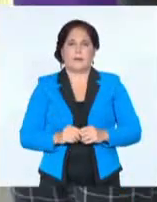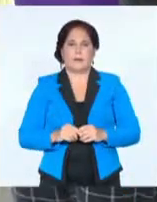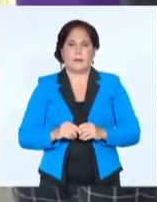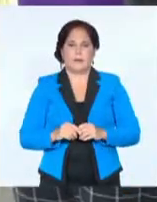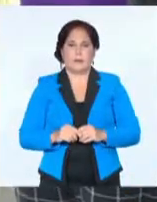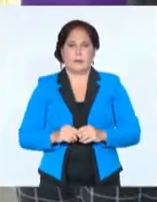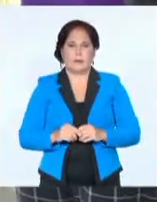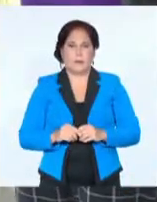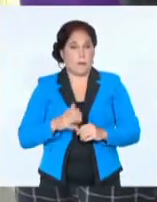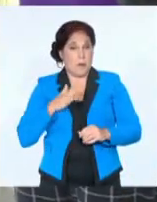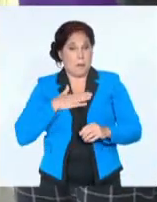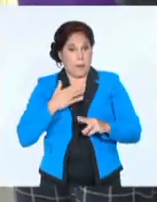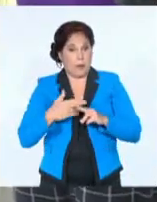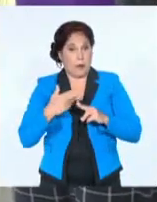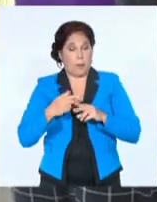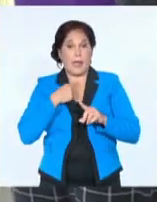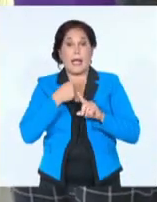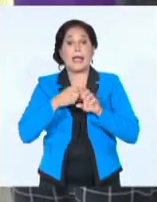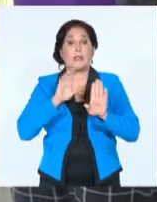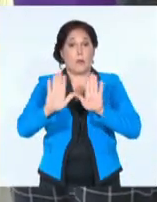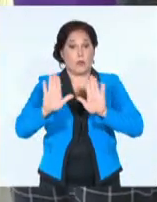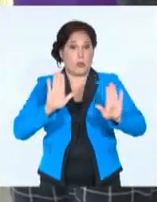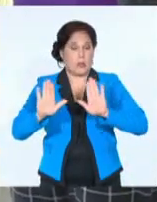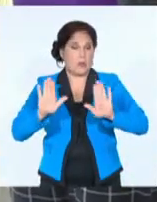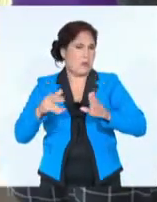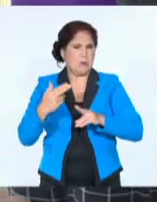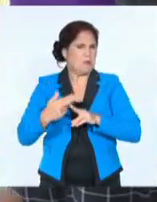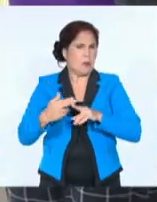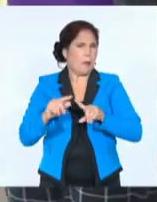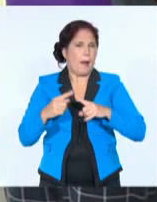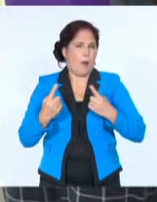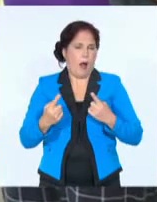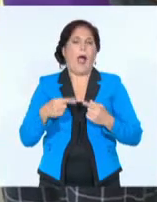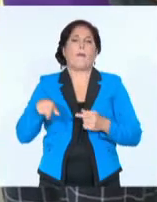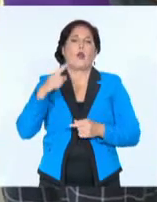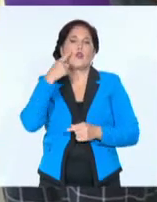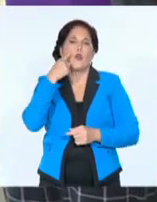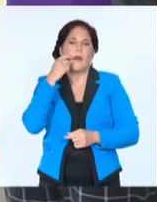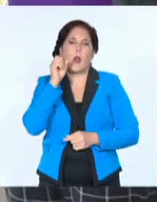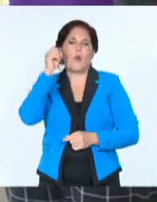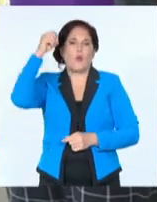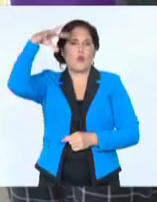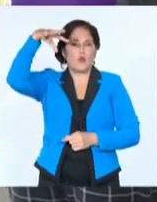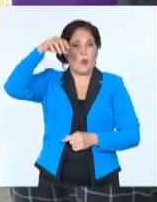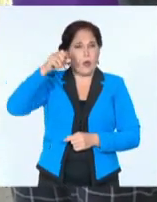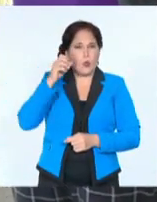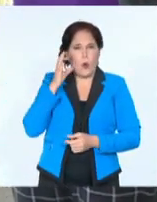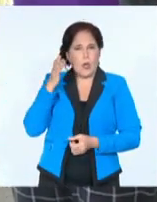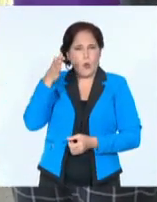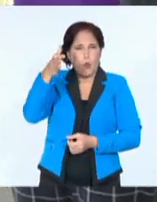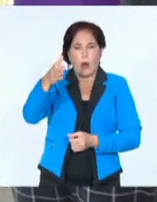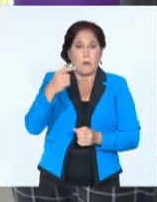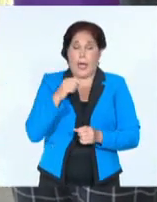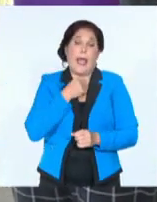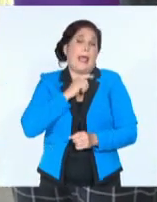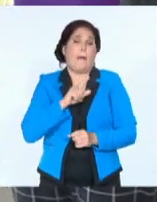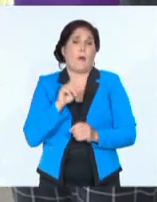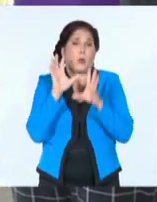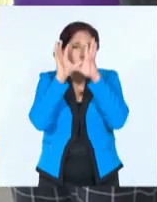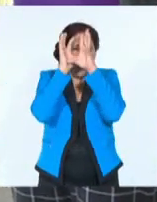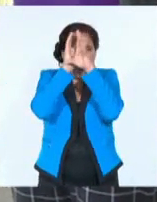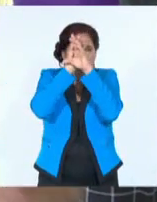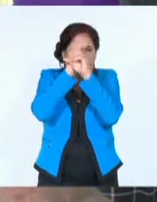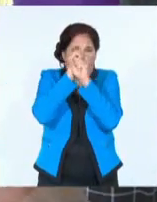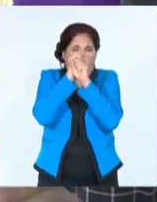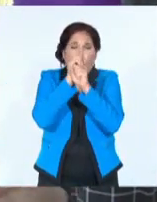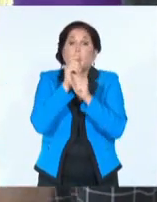Umbrales es el punto en que tú ves la luz, es decir, estás en una oscuridad, estás en un punto y